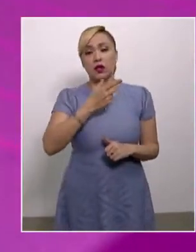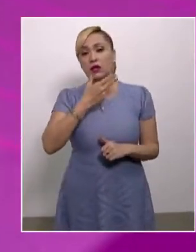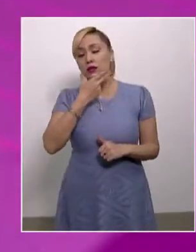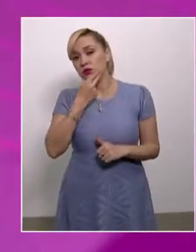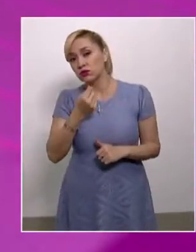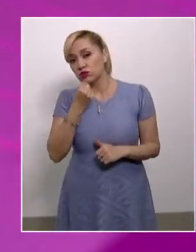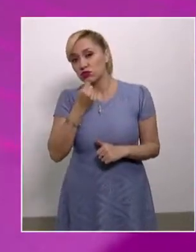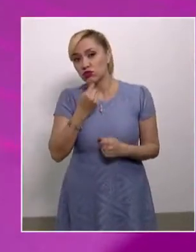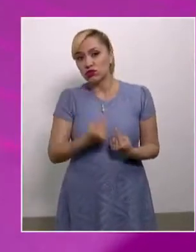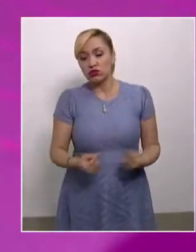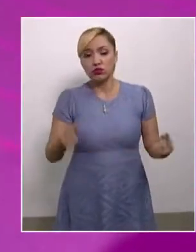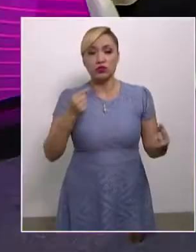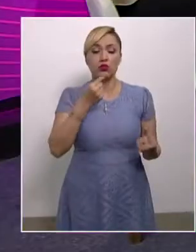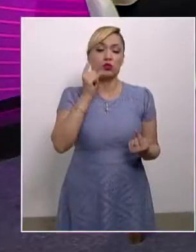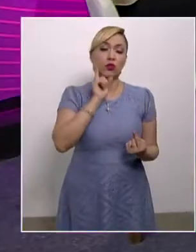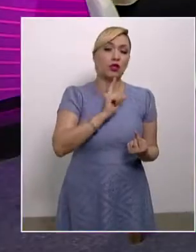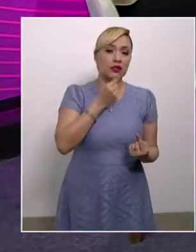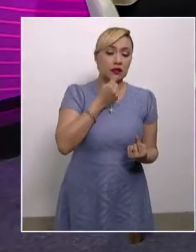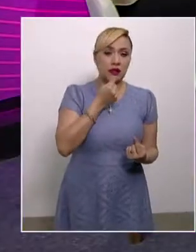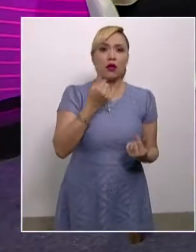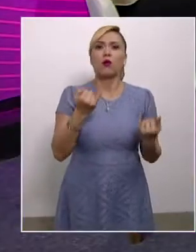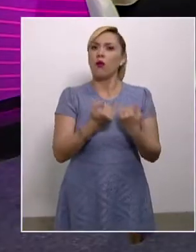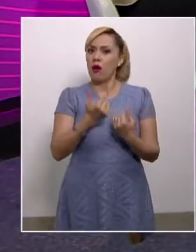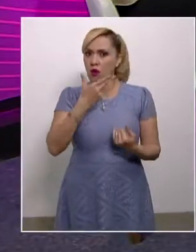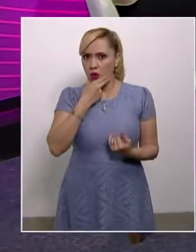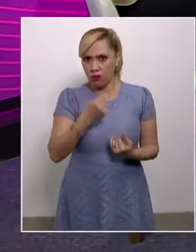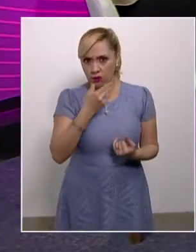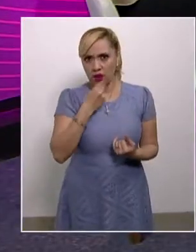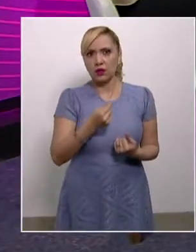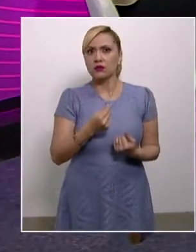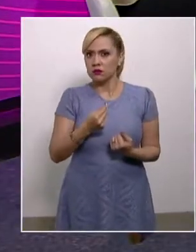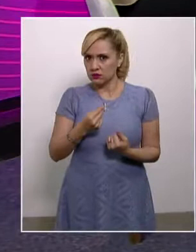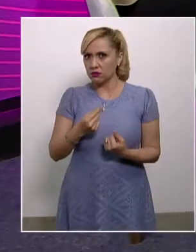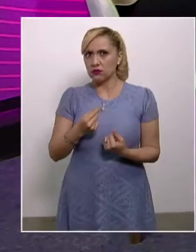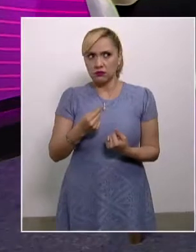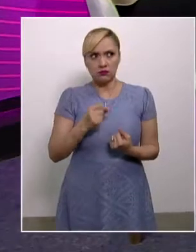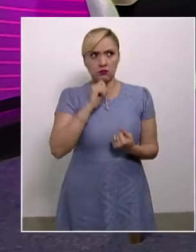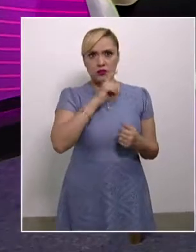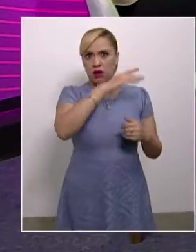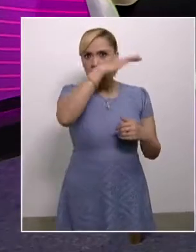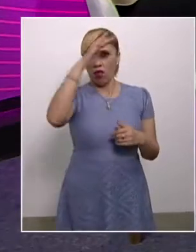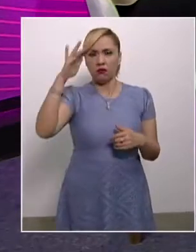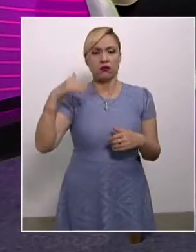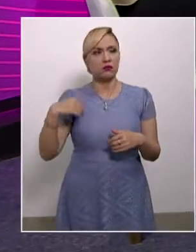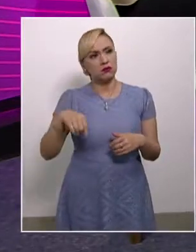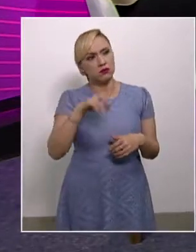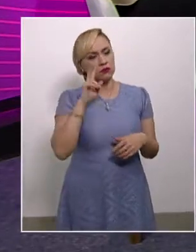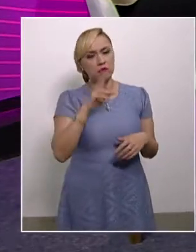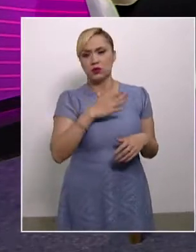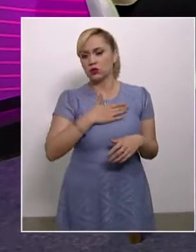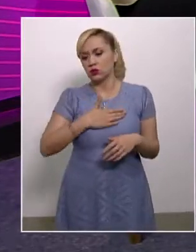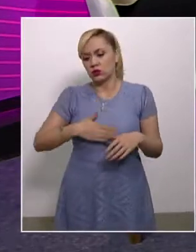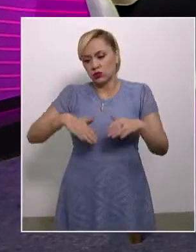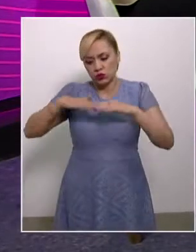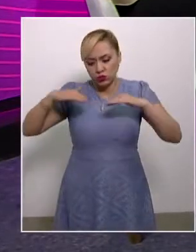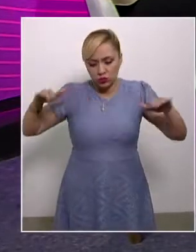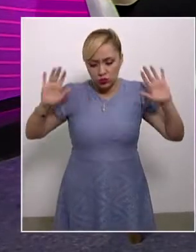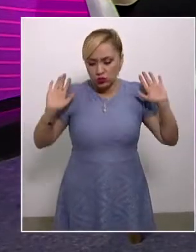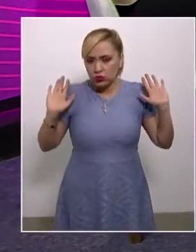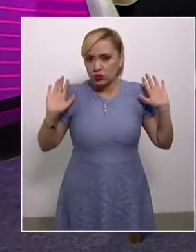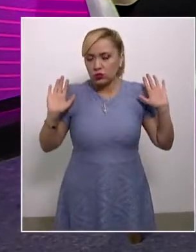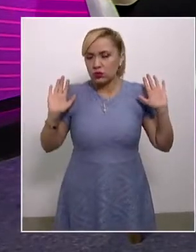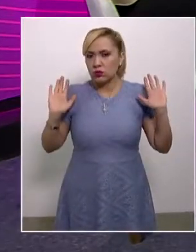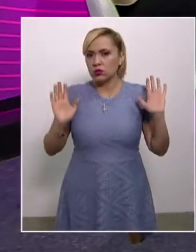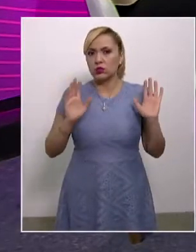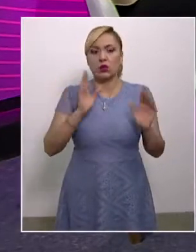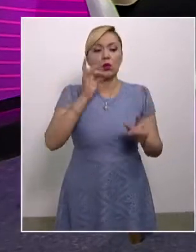los trabajamos en general. Nosotros nos llevamos unos mandatos de imparcialidad, neutralidad e independencia, y eso